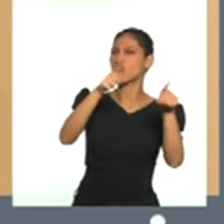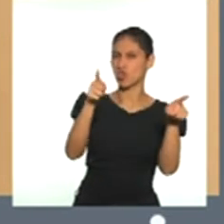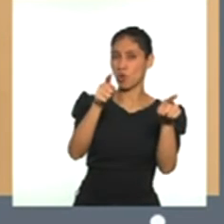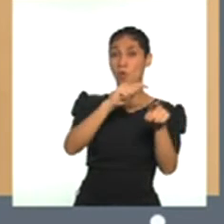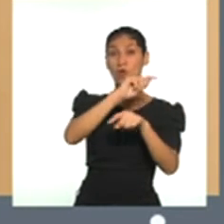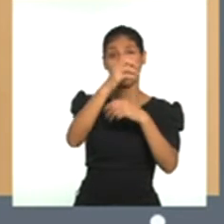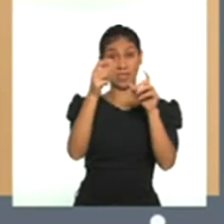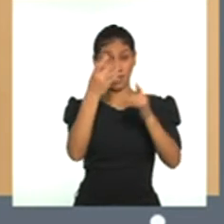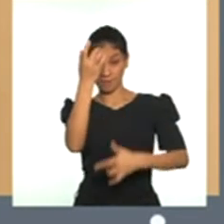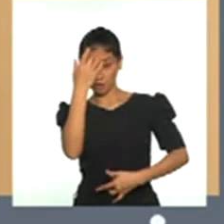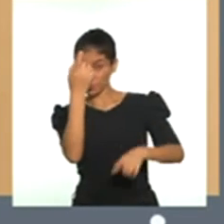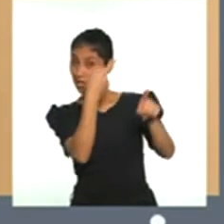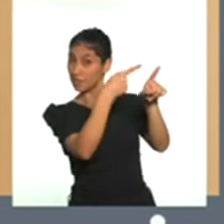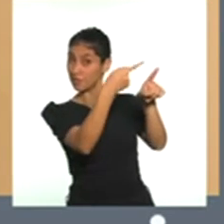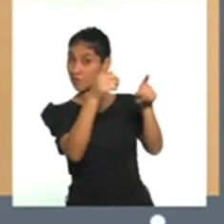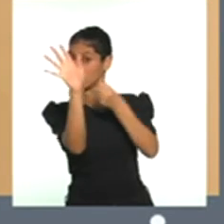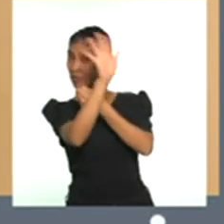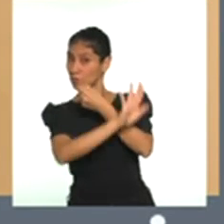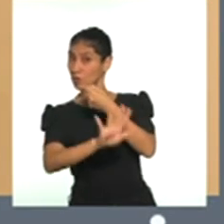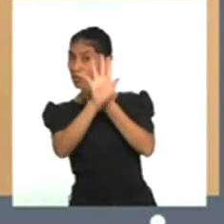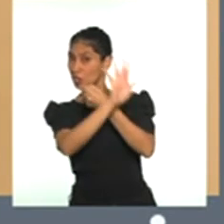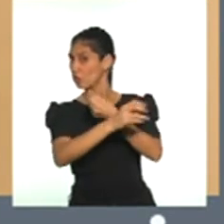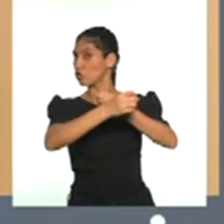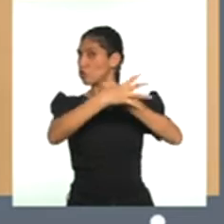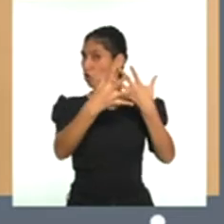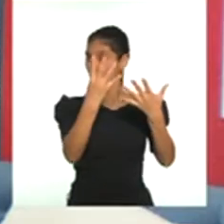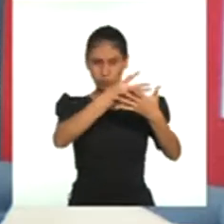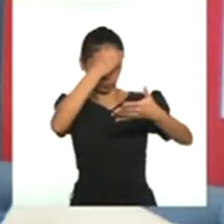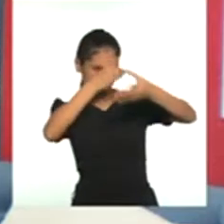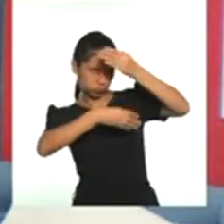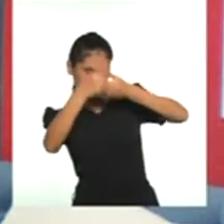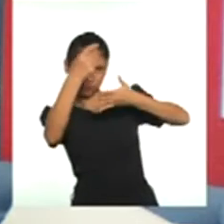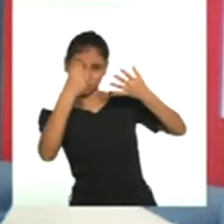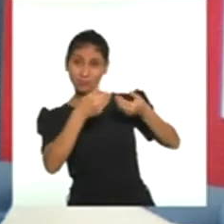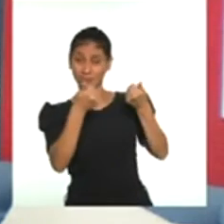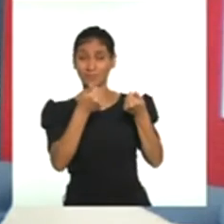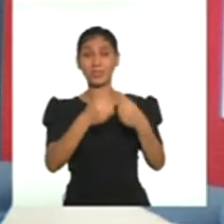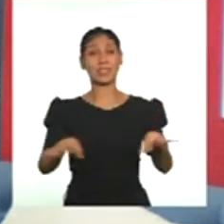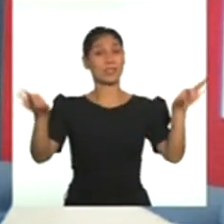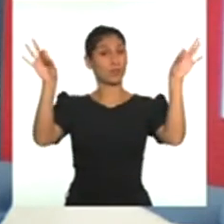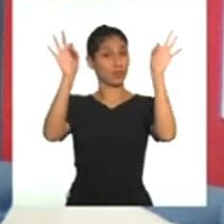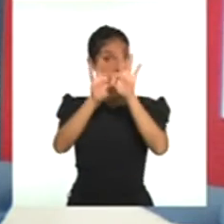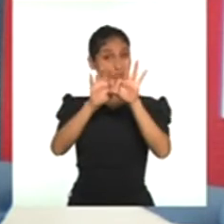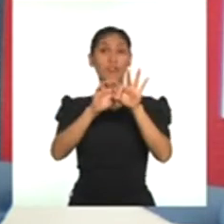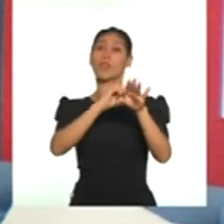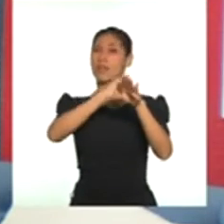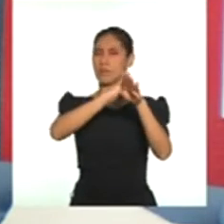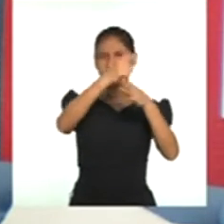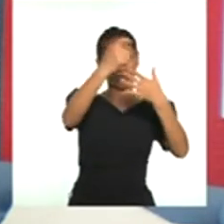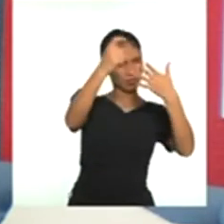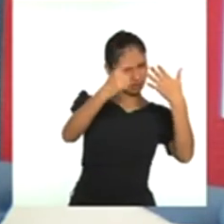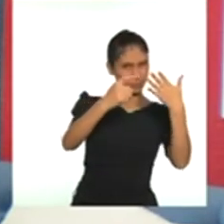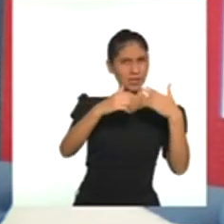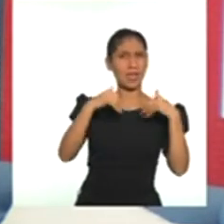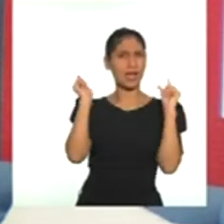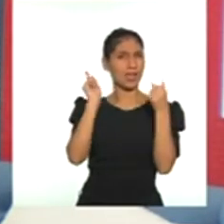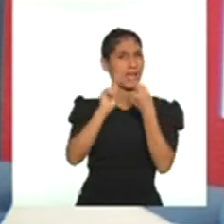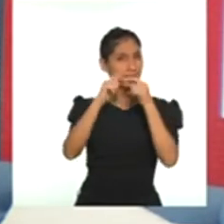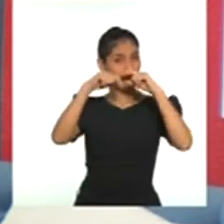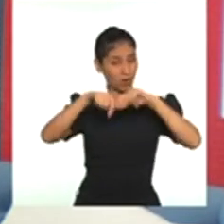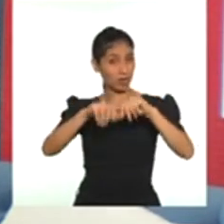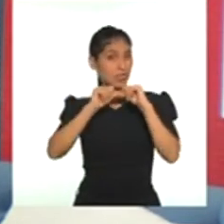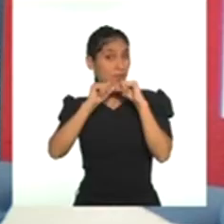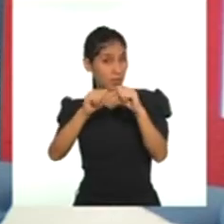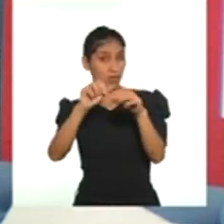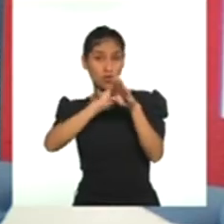prevención y atención de la salud de todas y todos los peruanos. Por ello que las buenas prácticas preventivas y curativas deben preservarse